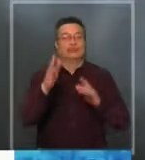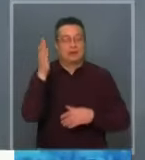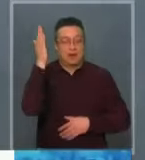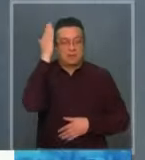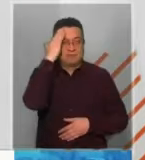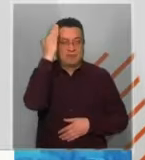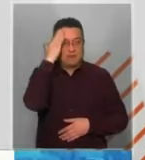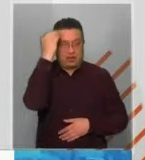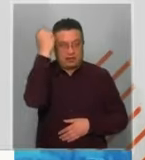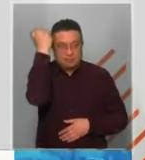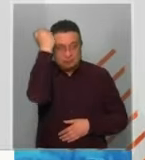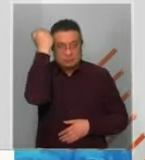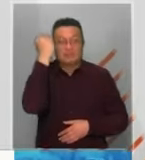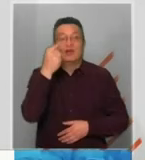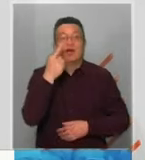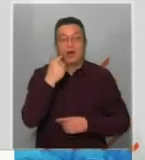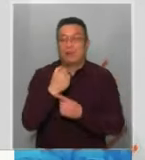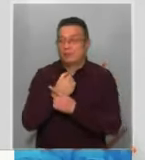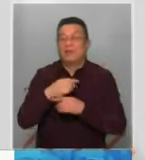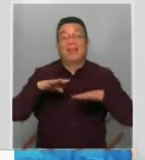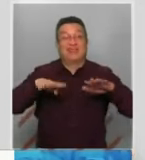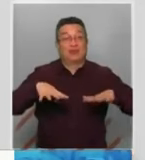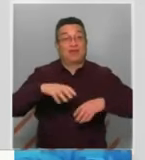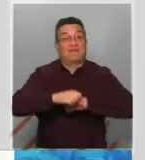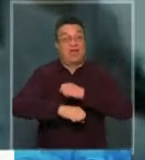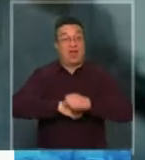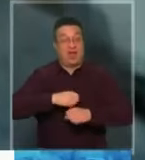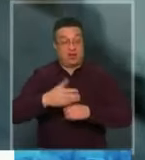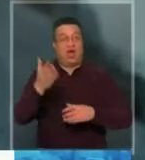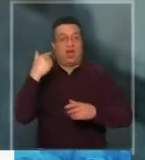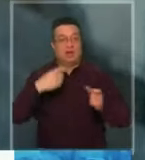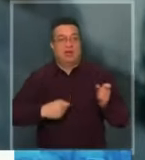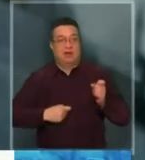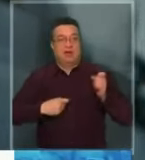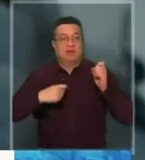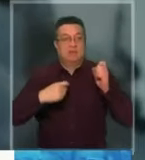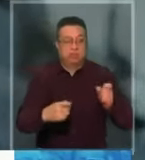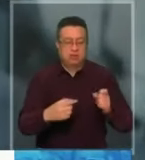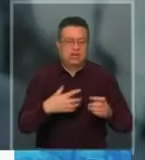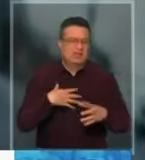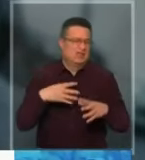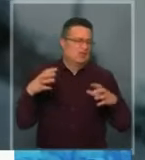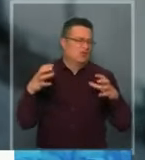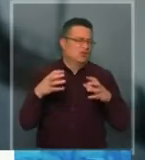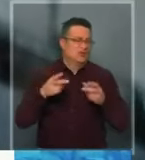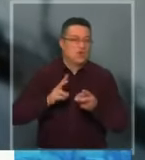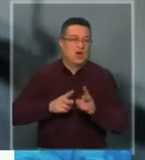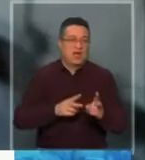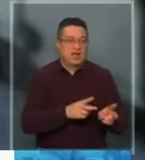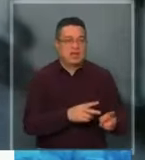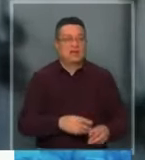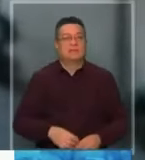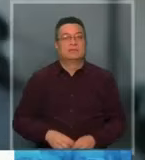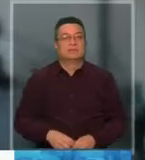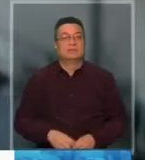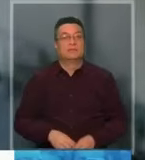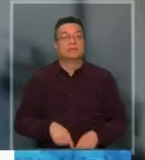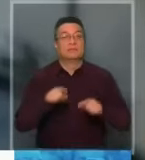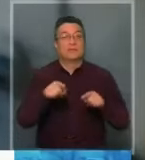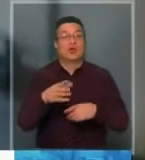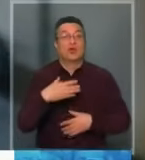de Richard, quien con solo 19 años vivió los horrores de una guerra. We got this